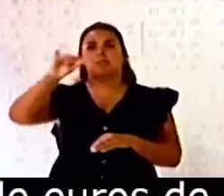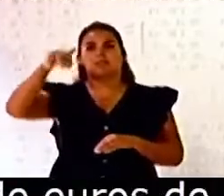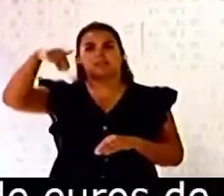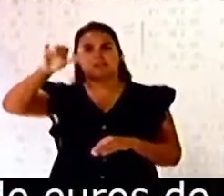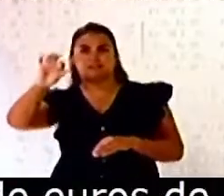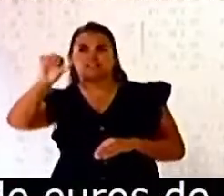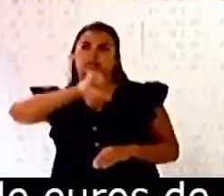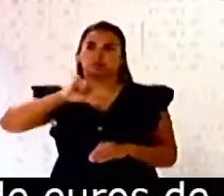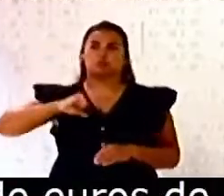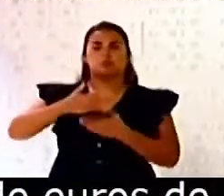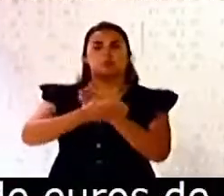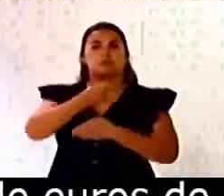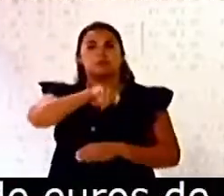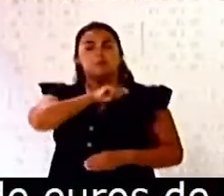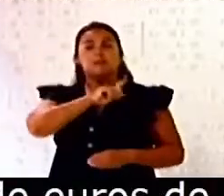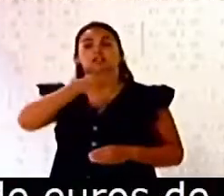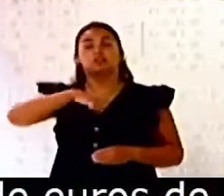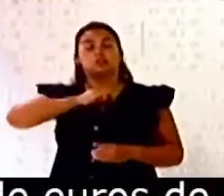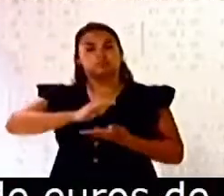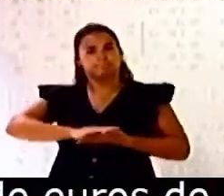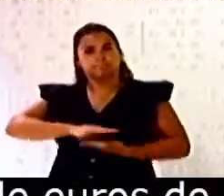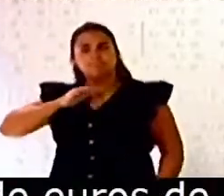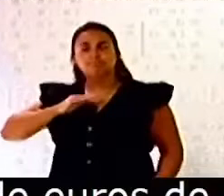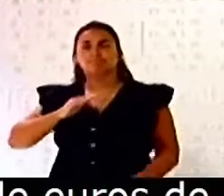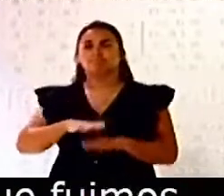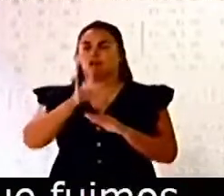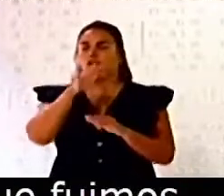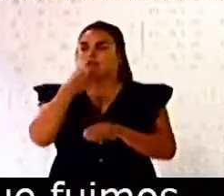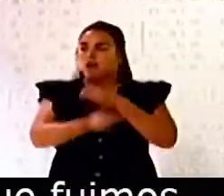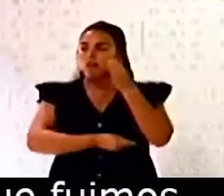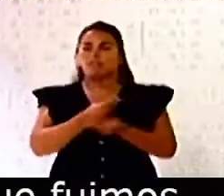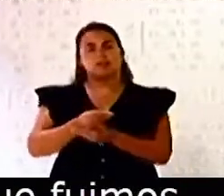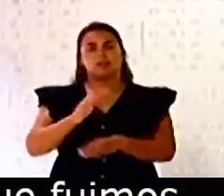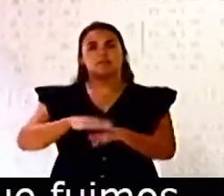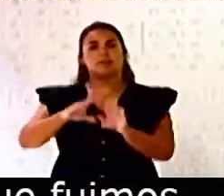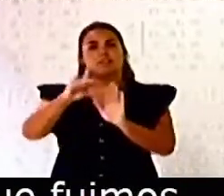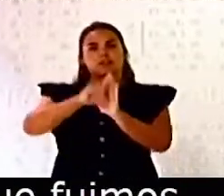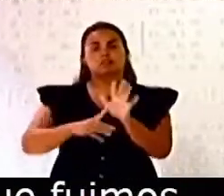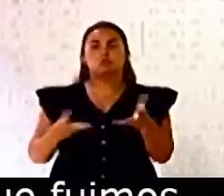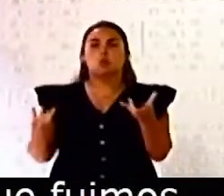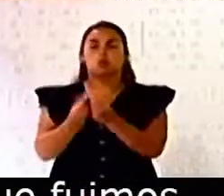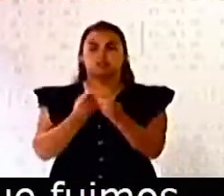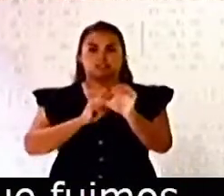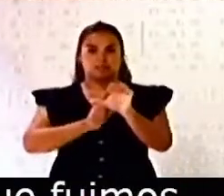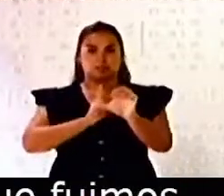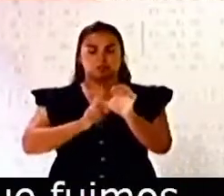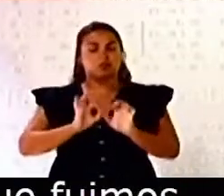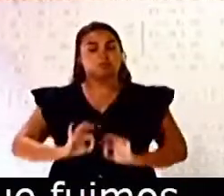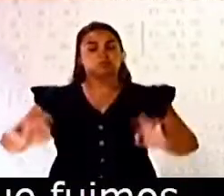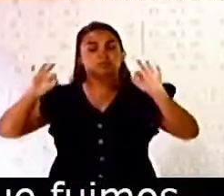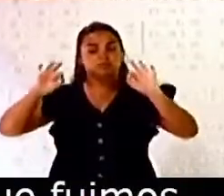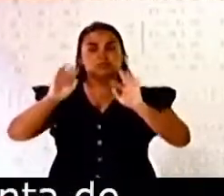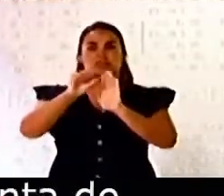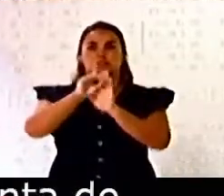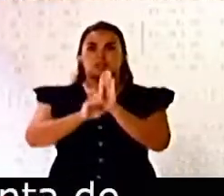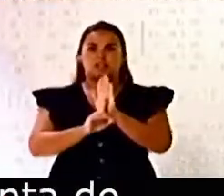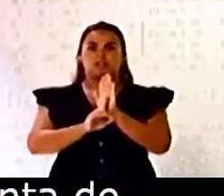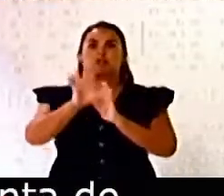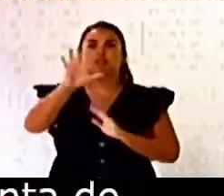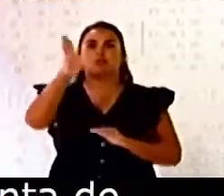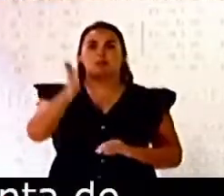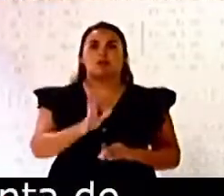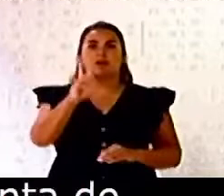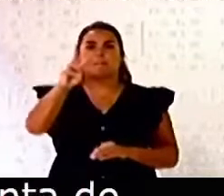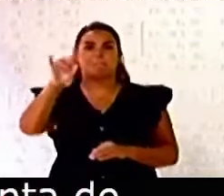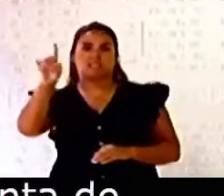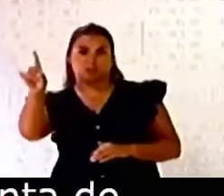España y que fuimos capaces de transponer en un decreto de la Junta de Extremadura, concretamente el Decreto